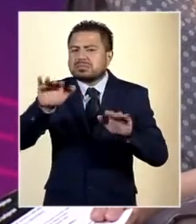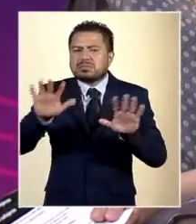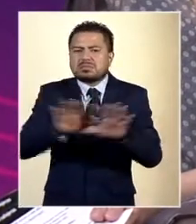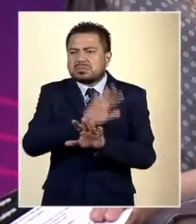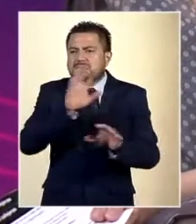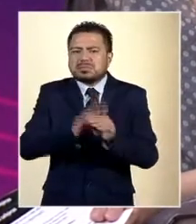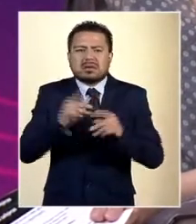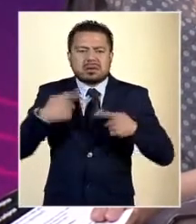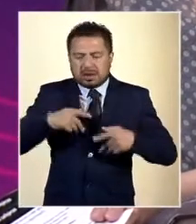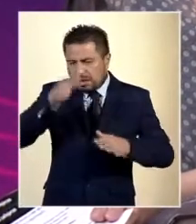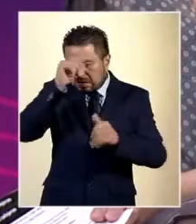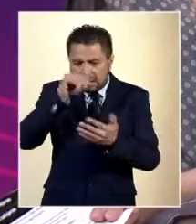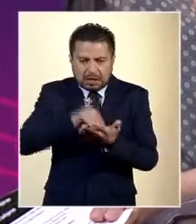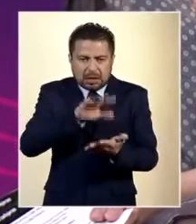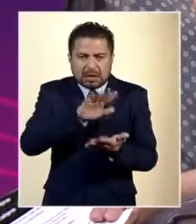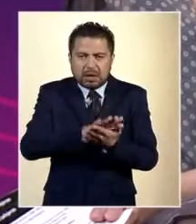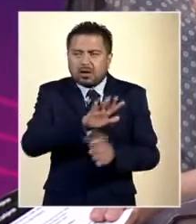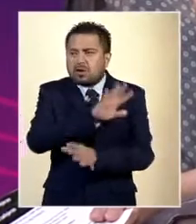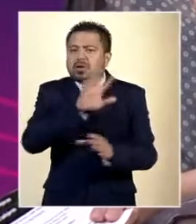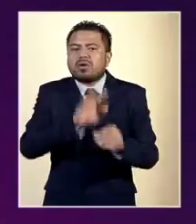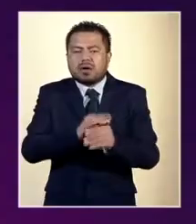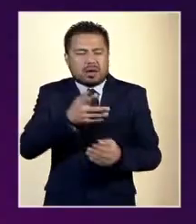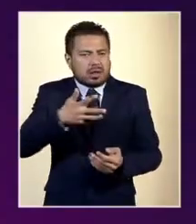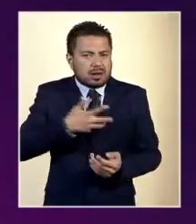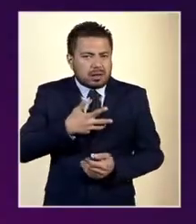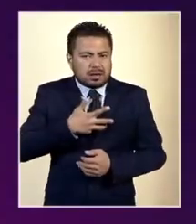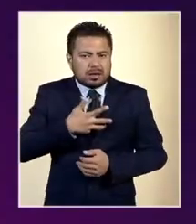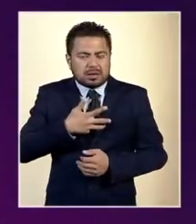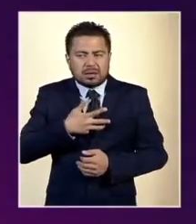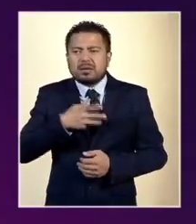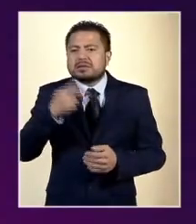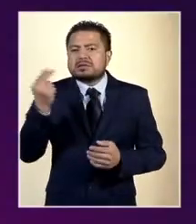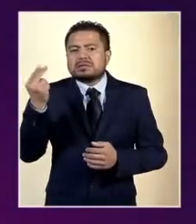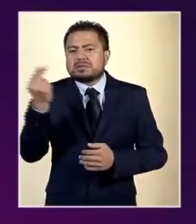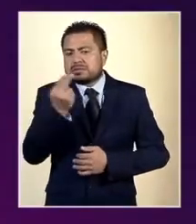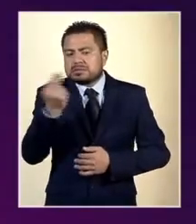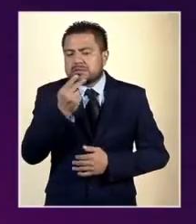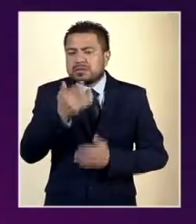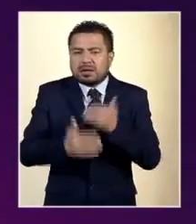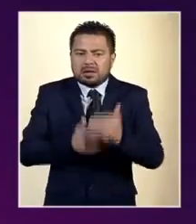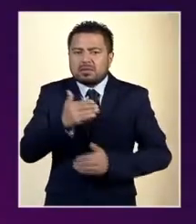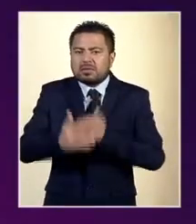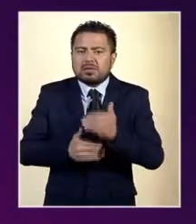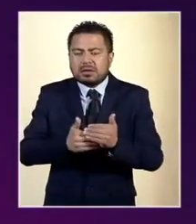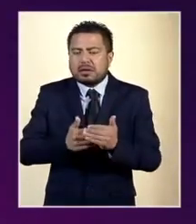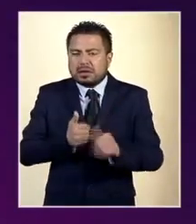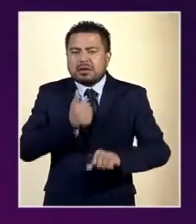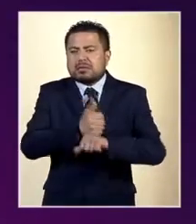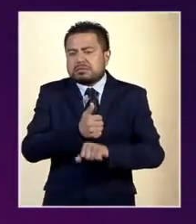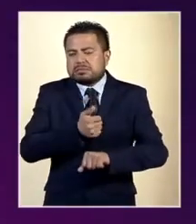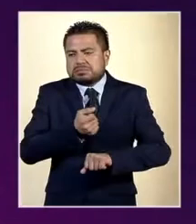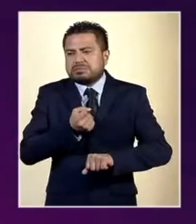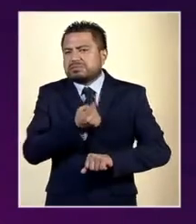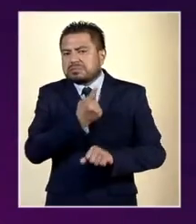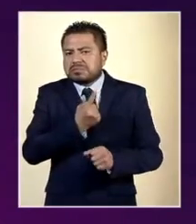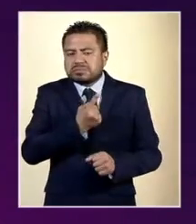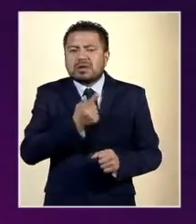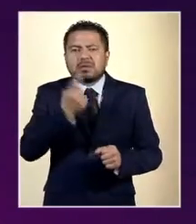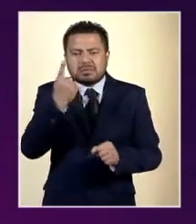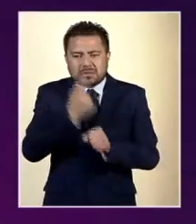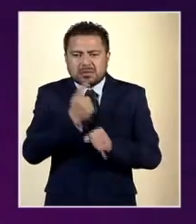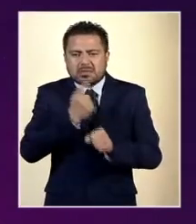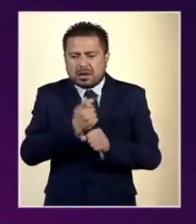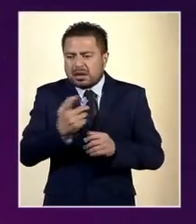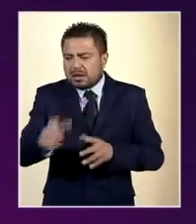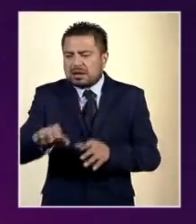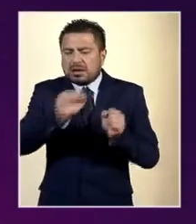manera, el tratarlos de cierta manera, pues los tiene ahí. Entonces creo que se necesitan procesos de dignificación primero. Sí. O sea, primero tomarlos